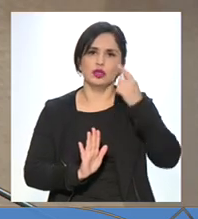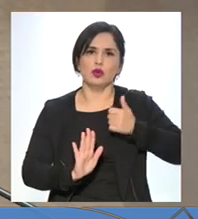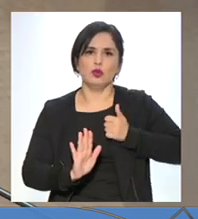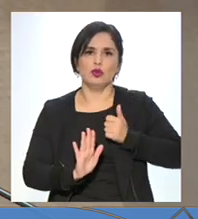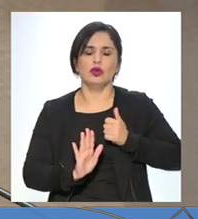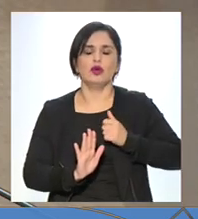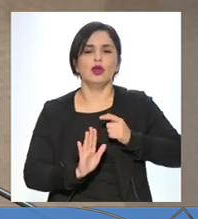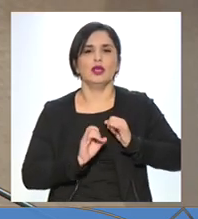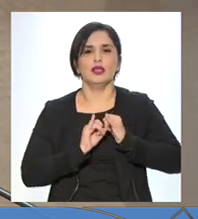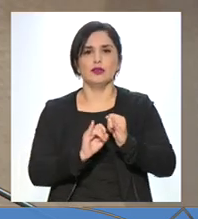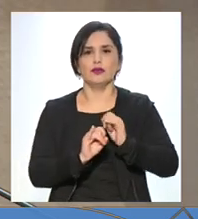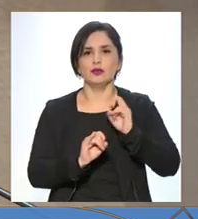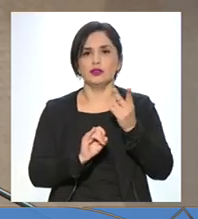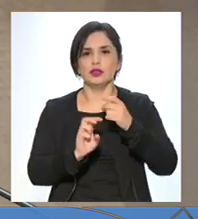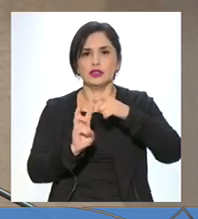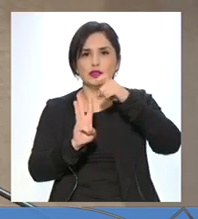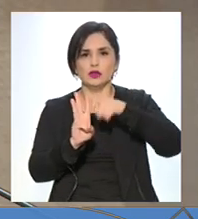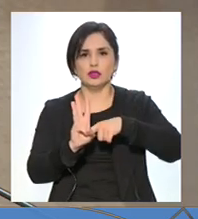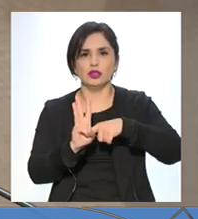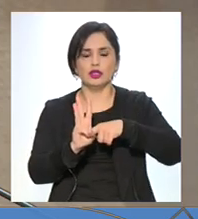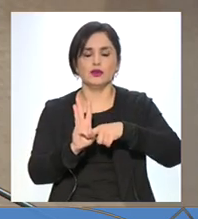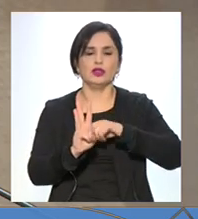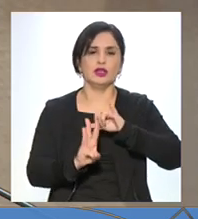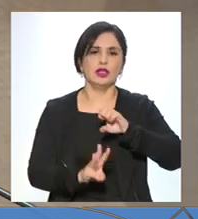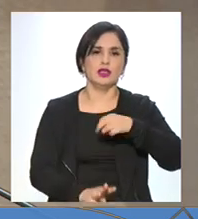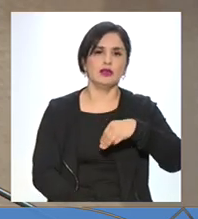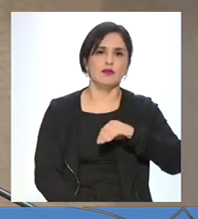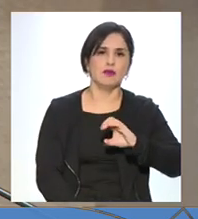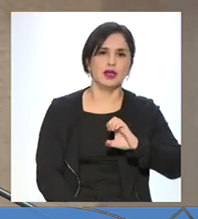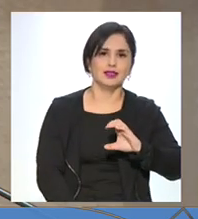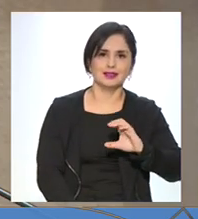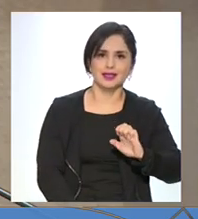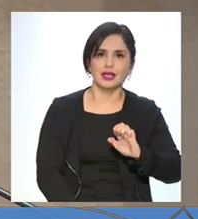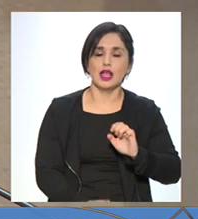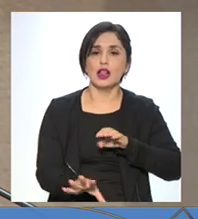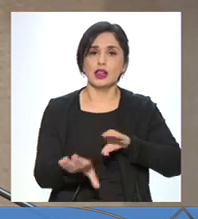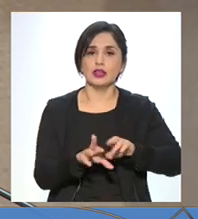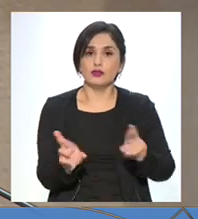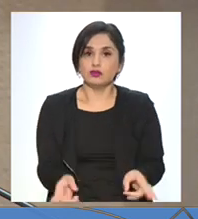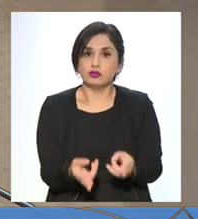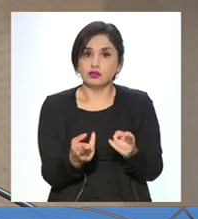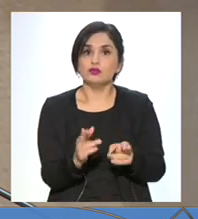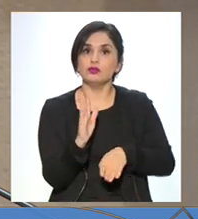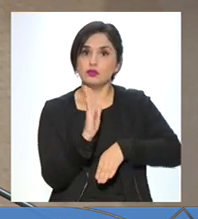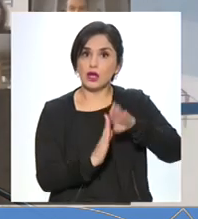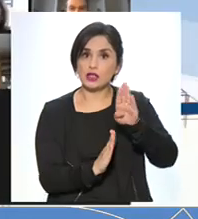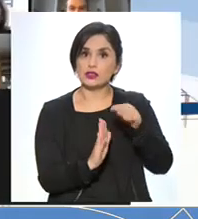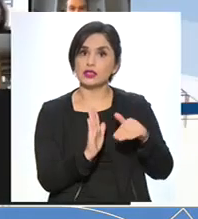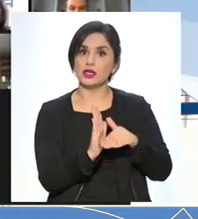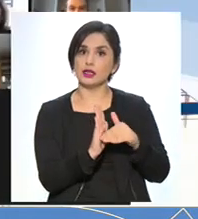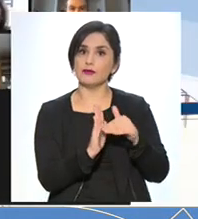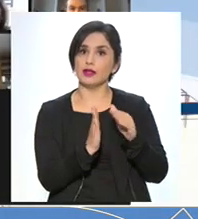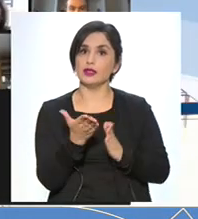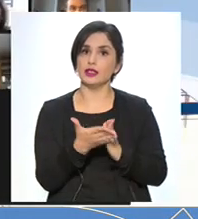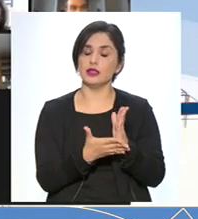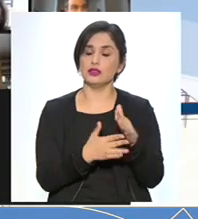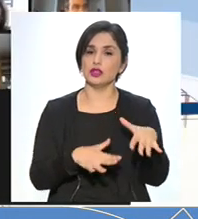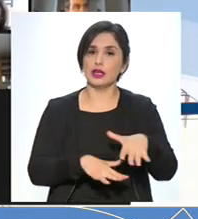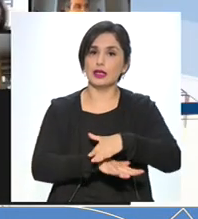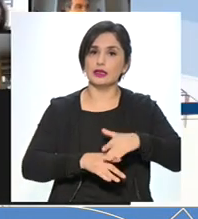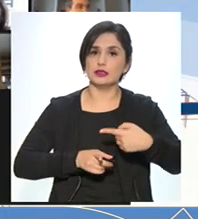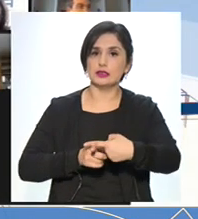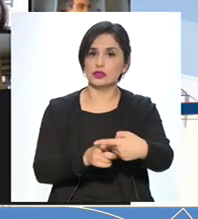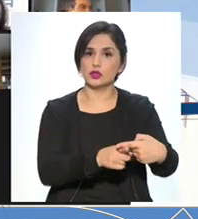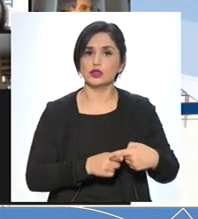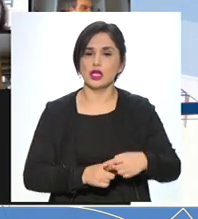trimestre y el IMASEC que conocimos esta mañana ratifican que la actividad ha recuperado e incluso superado su nivel previo al inicio de la crisis social y la pandemia con